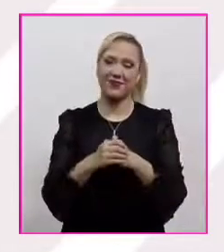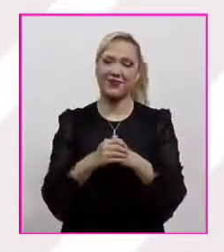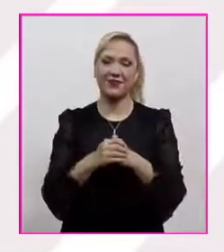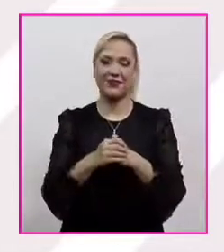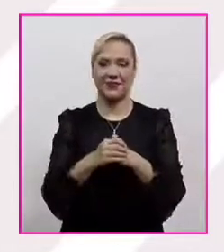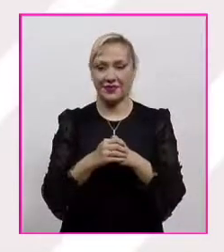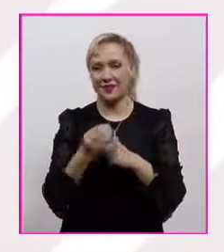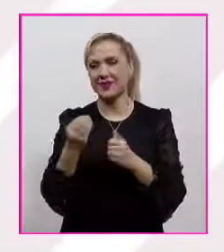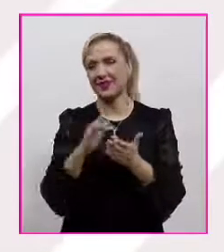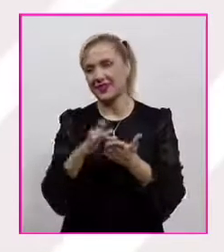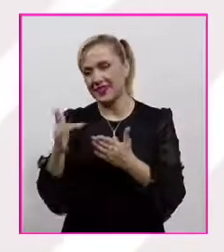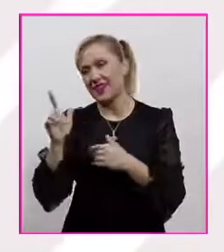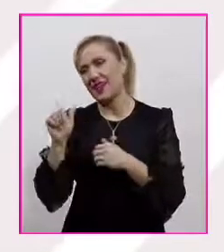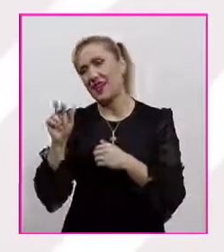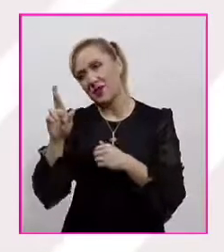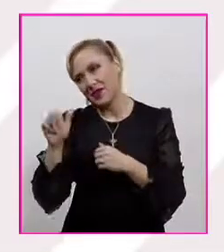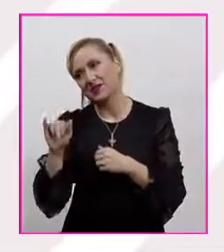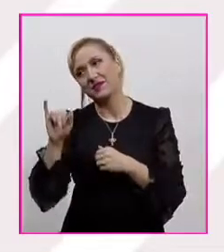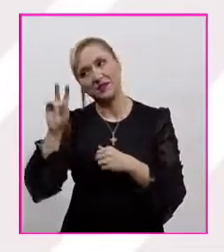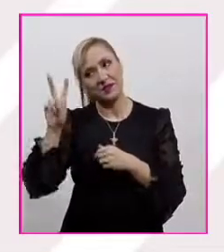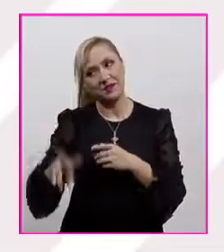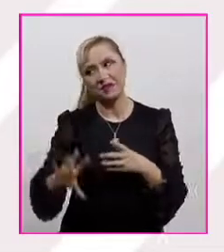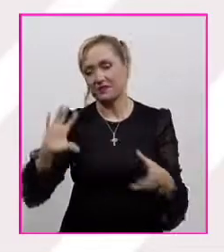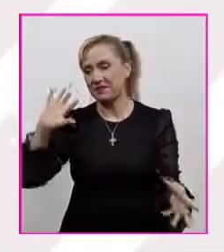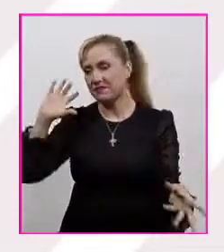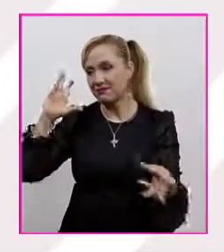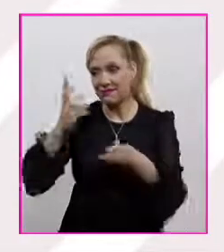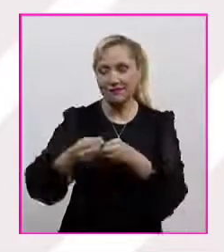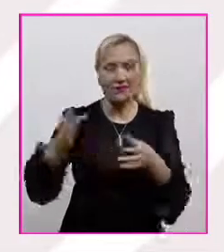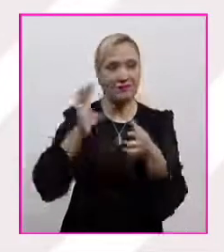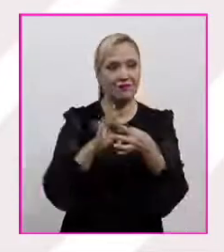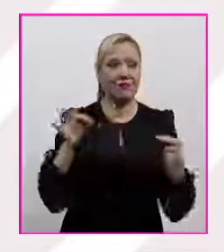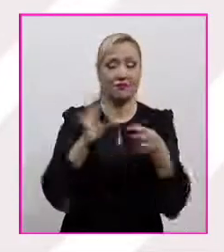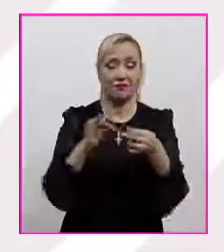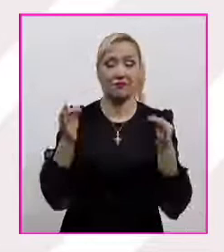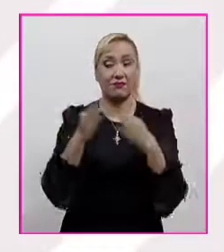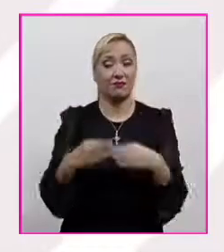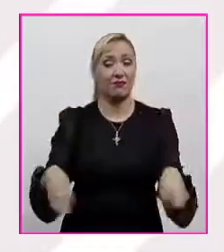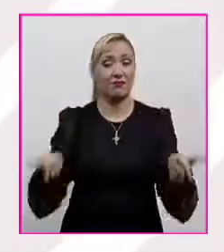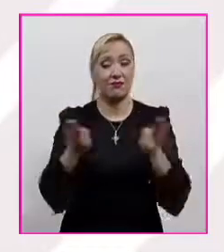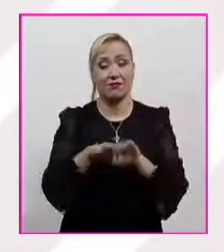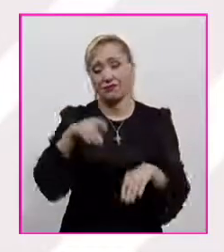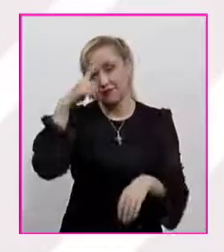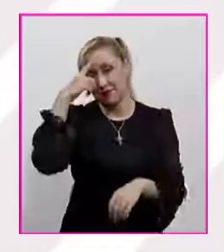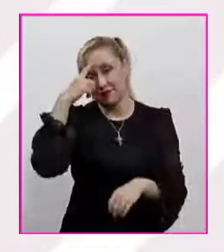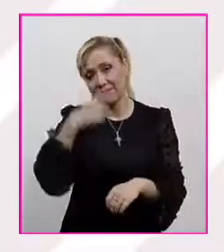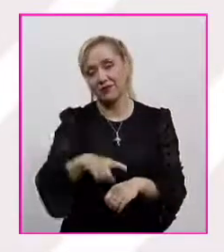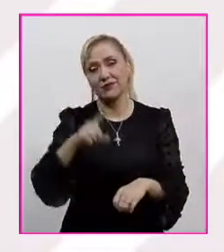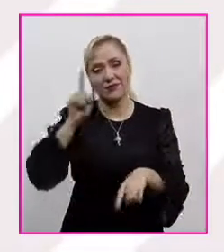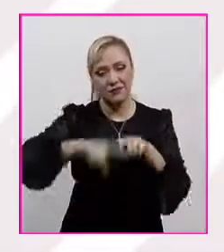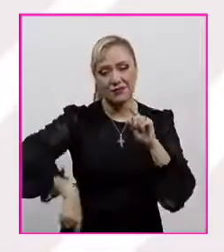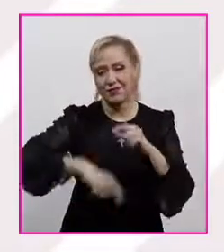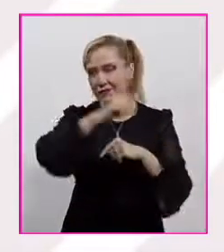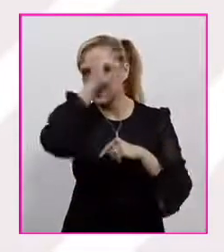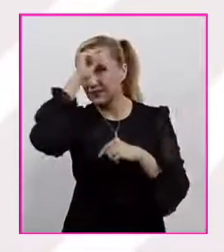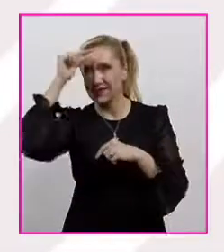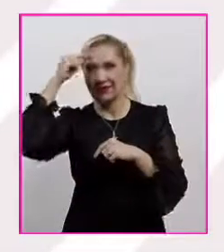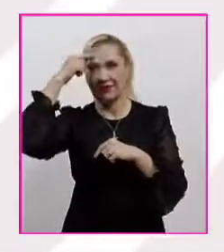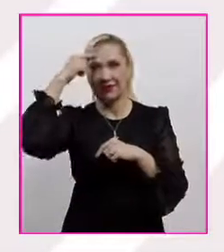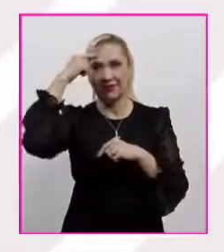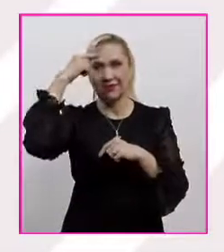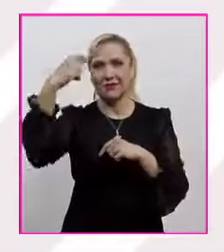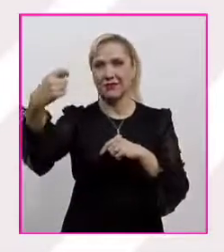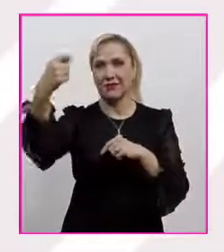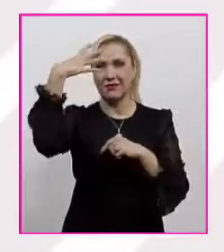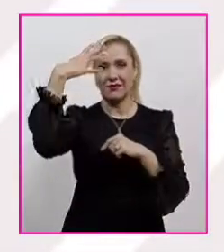Muchas gracias, Laura. No, bueno, sin duda todo esto que nos dices es fundamental, ¿no? El tema de quitar las etiquetas, conocer